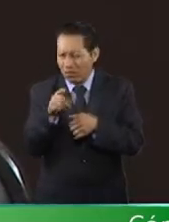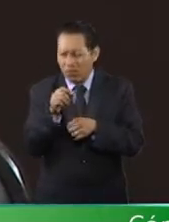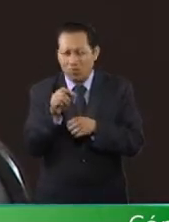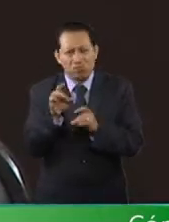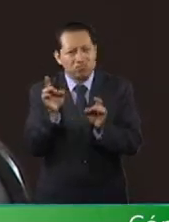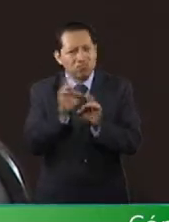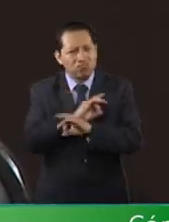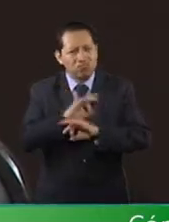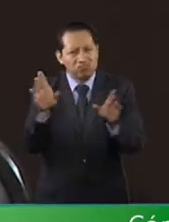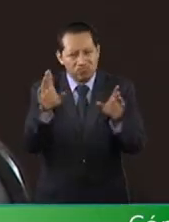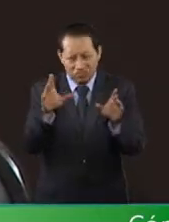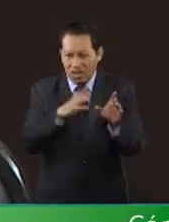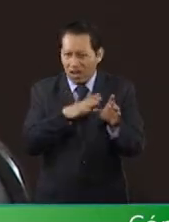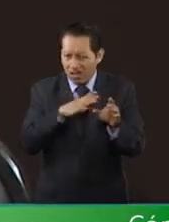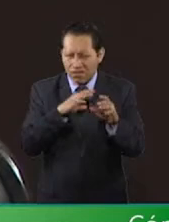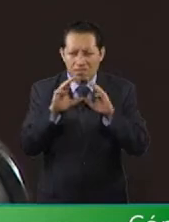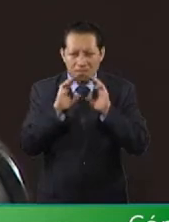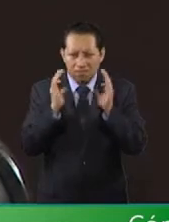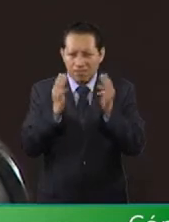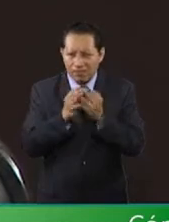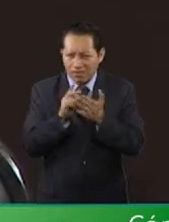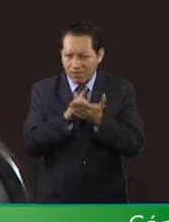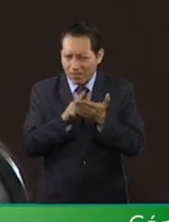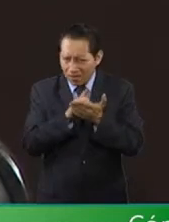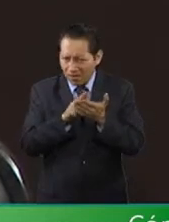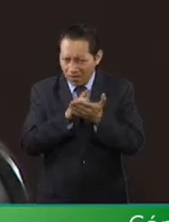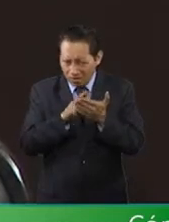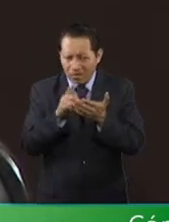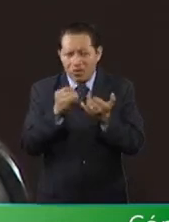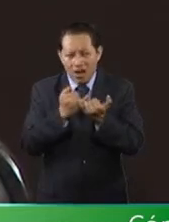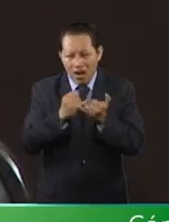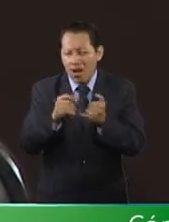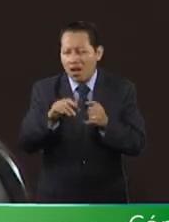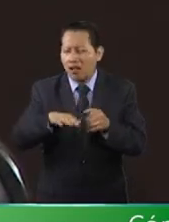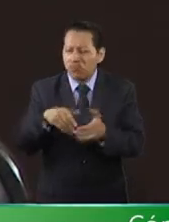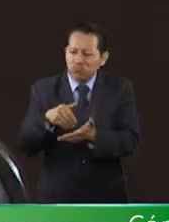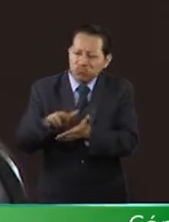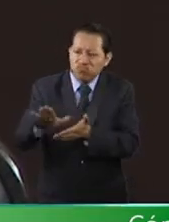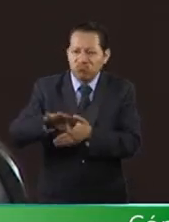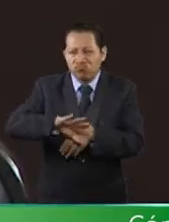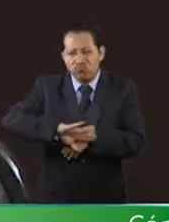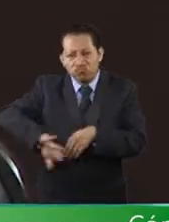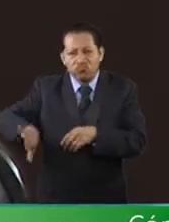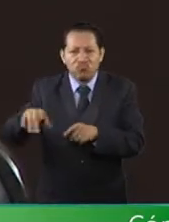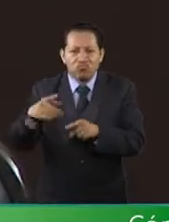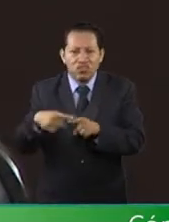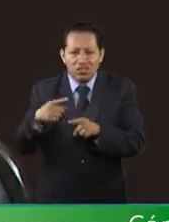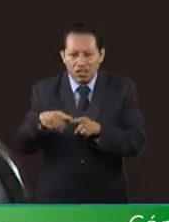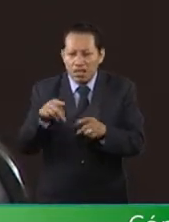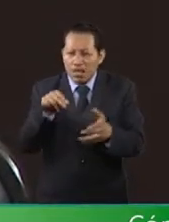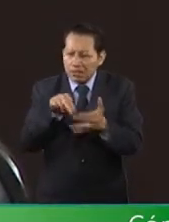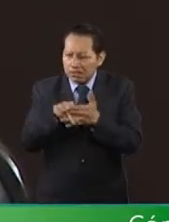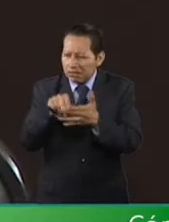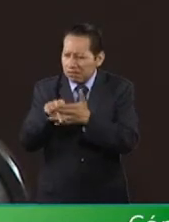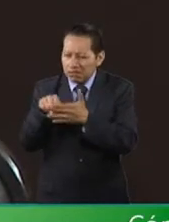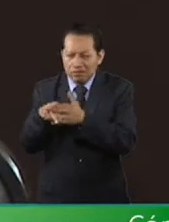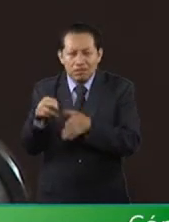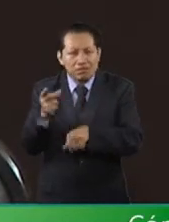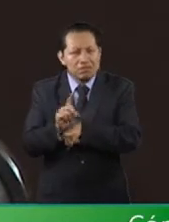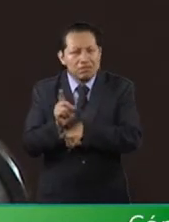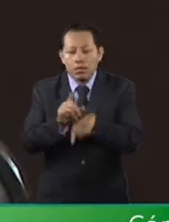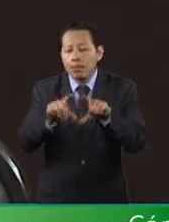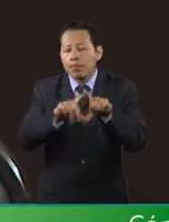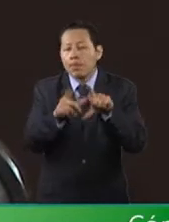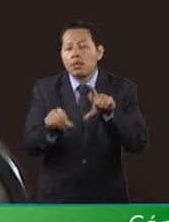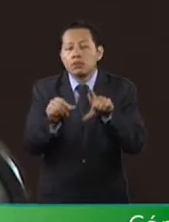mientras los narcobloqueos los desplazados los asesinatos y las desapariciones son del del pan de cada día en un país